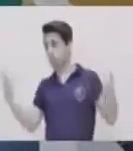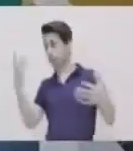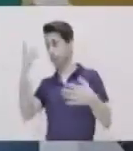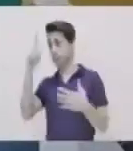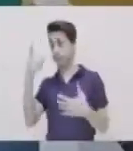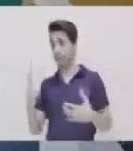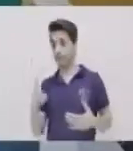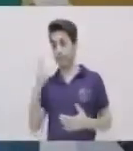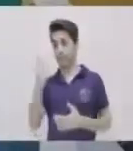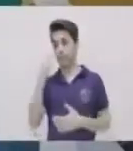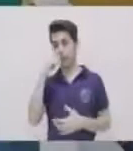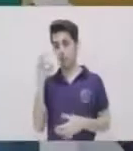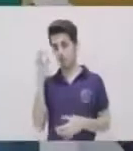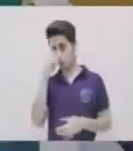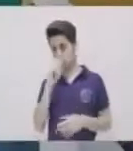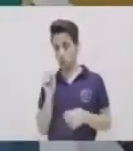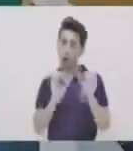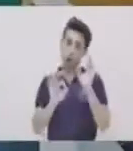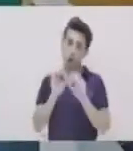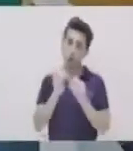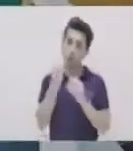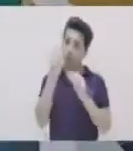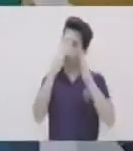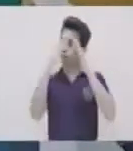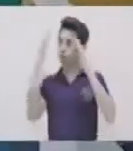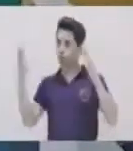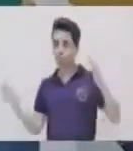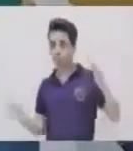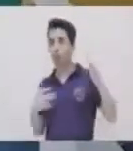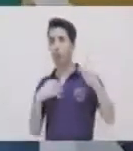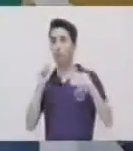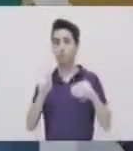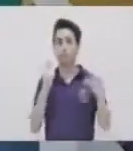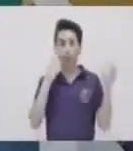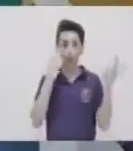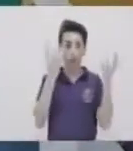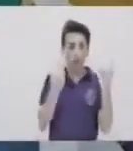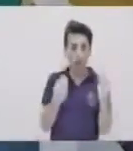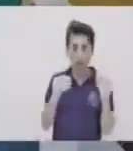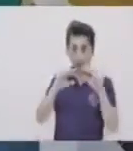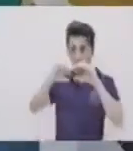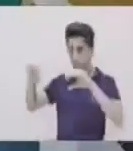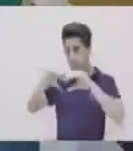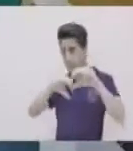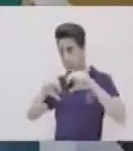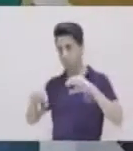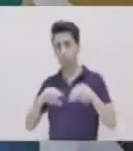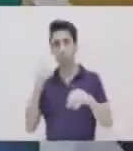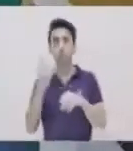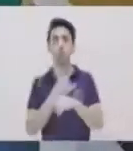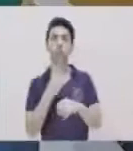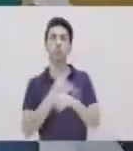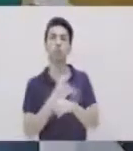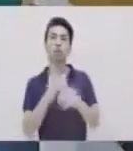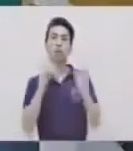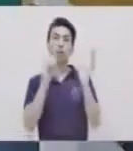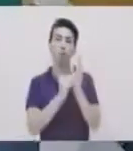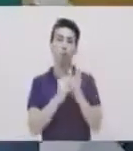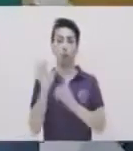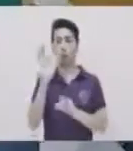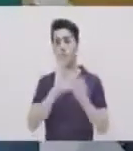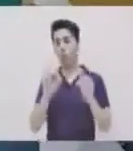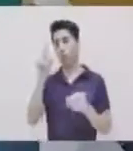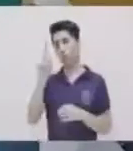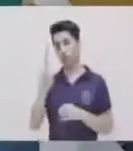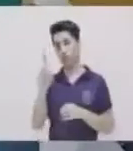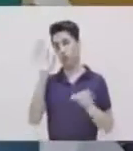números, o sea, una serie de números, podemos calcular y podemos dividirlos en partes iguales haciendo uso de los cuartiles